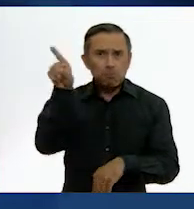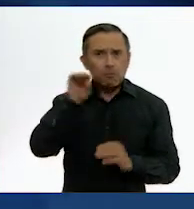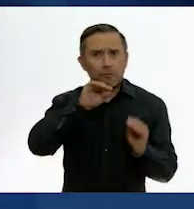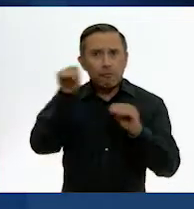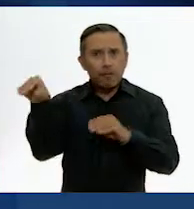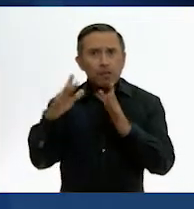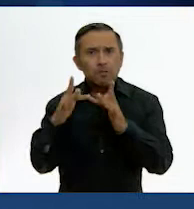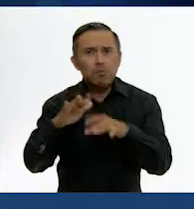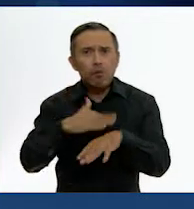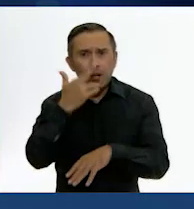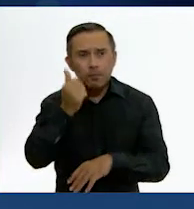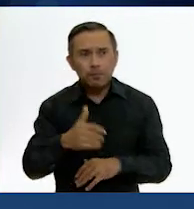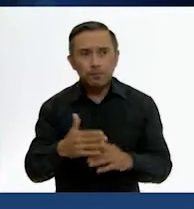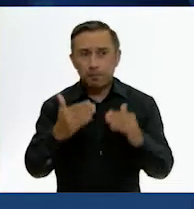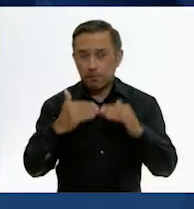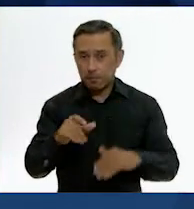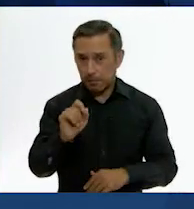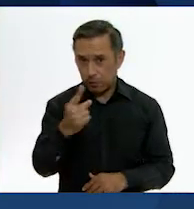21